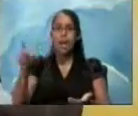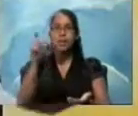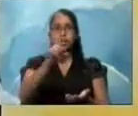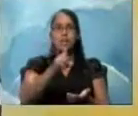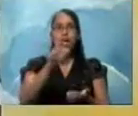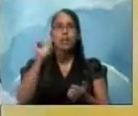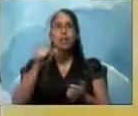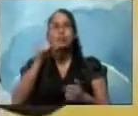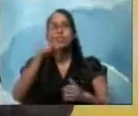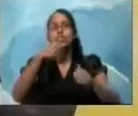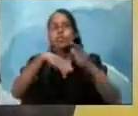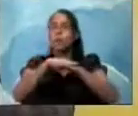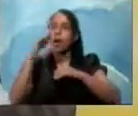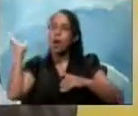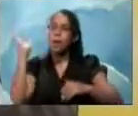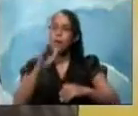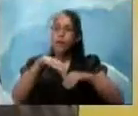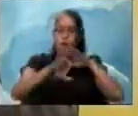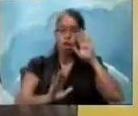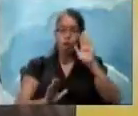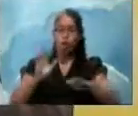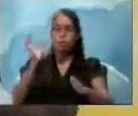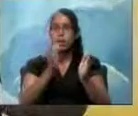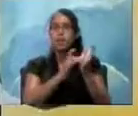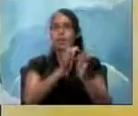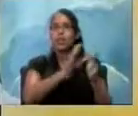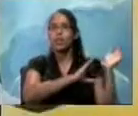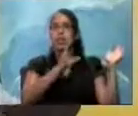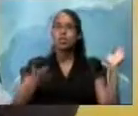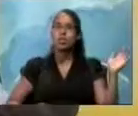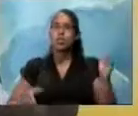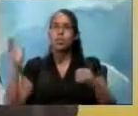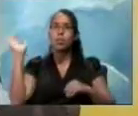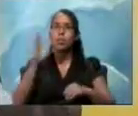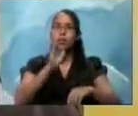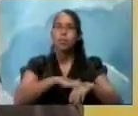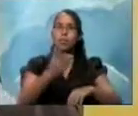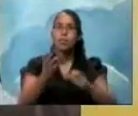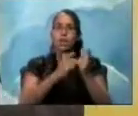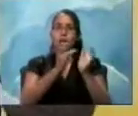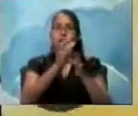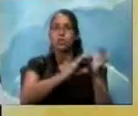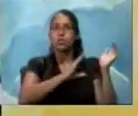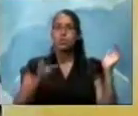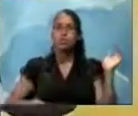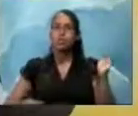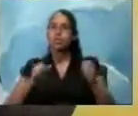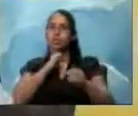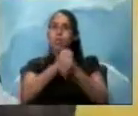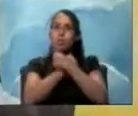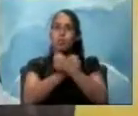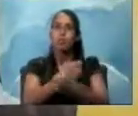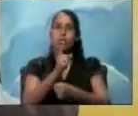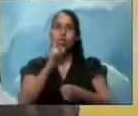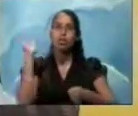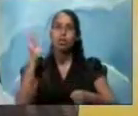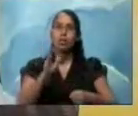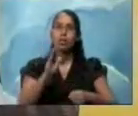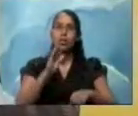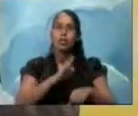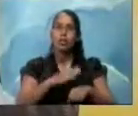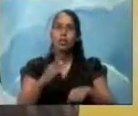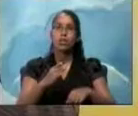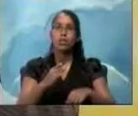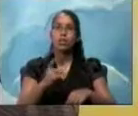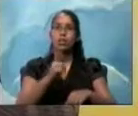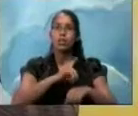Si usted va a venir a los pies de Jesucristo, venga porque Jesucristo es amor. No venga porque quizás usted... ¿Y por qué te volviste a ir de